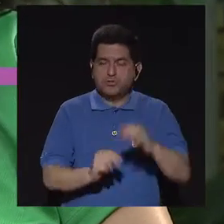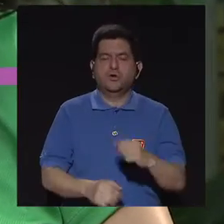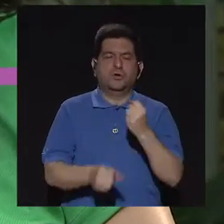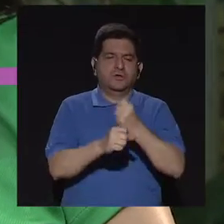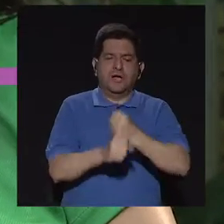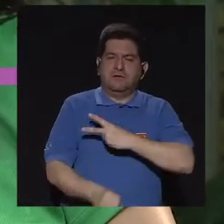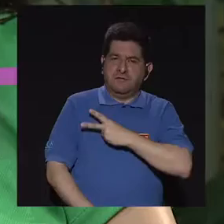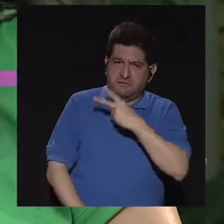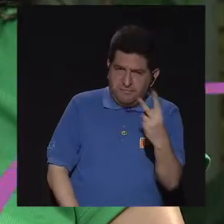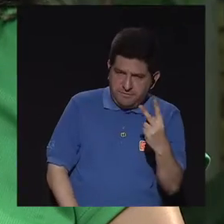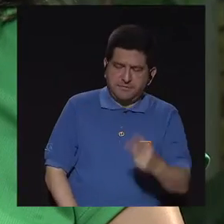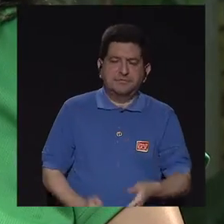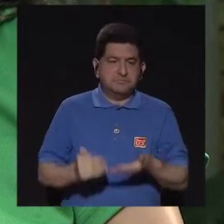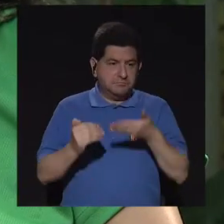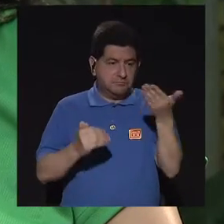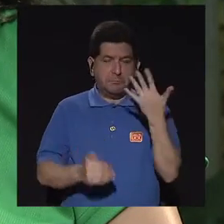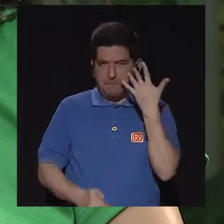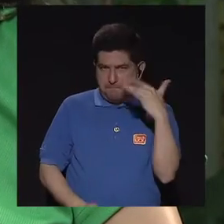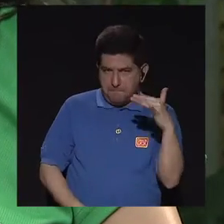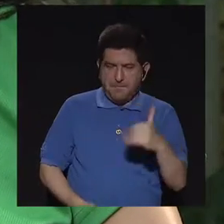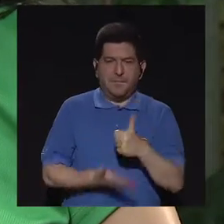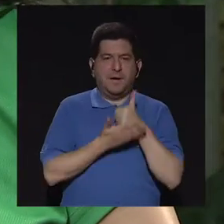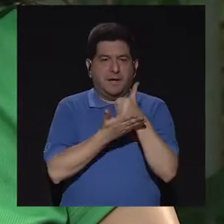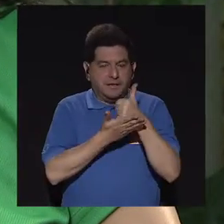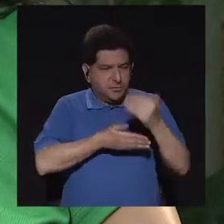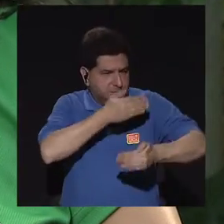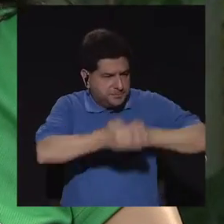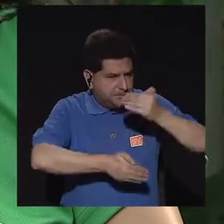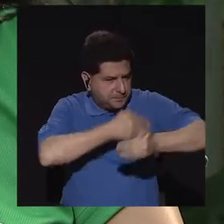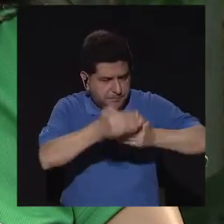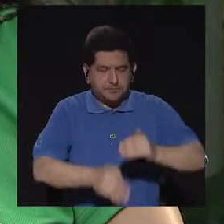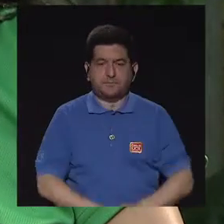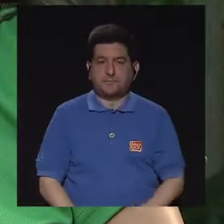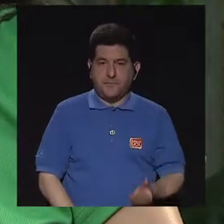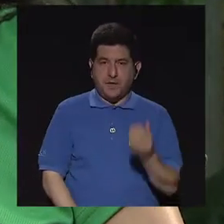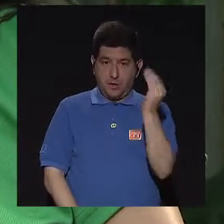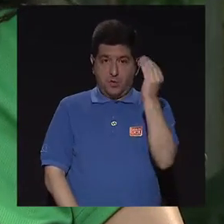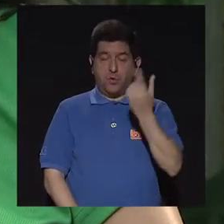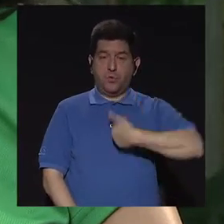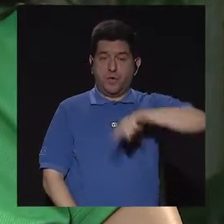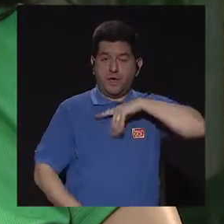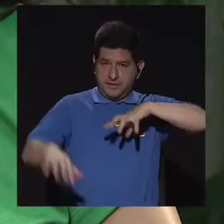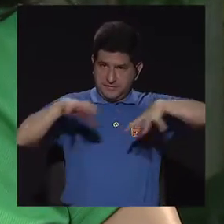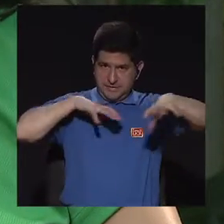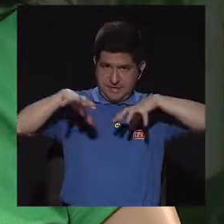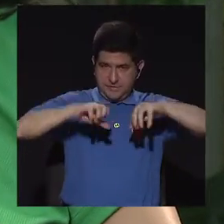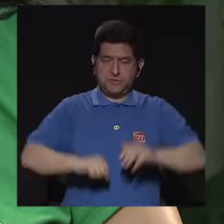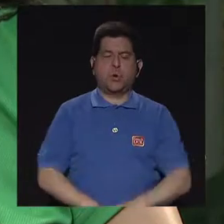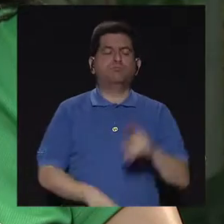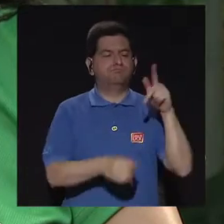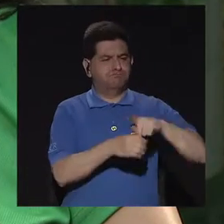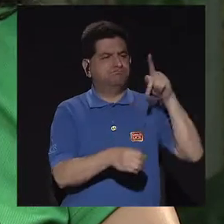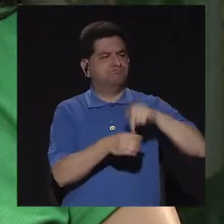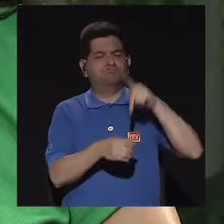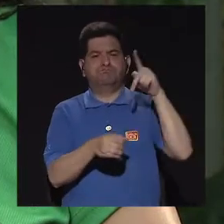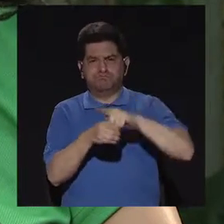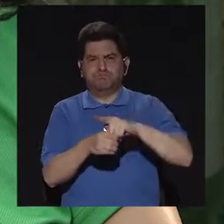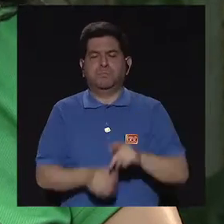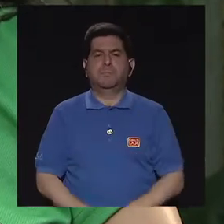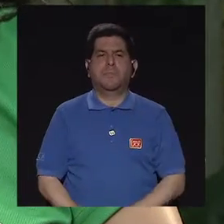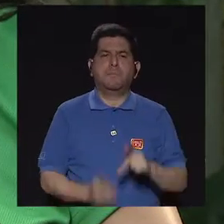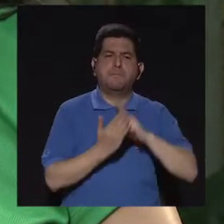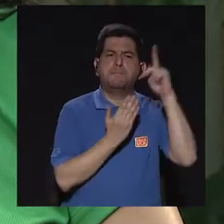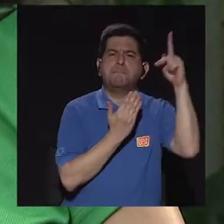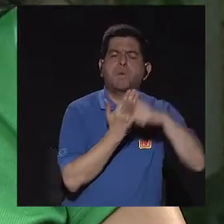de voluntariado y todo este tipo de cosas ayudan y promueven a que los jóvenes seamos más activos y participemos